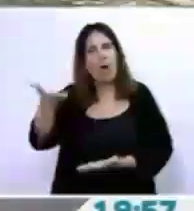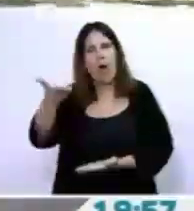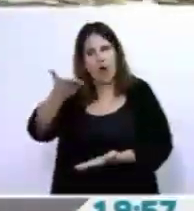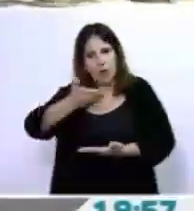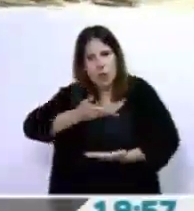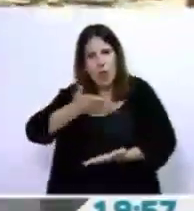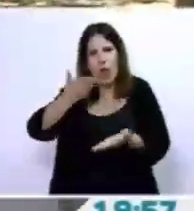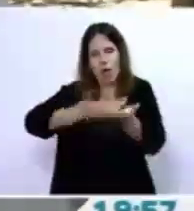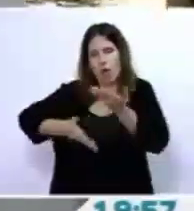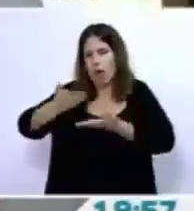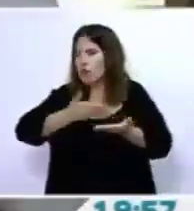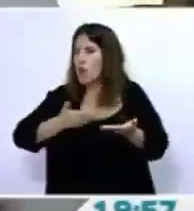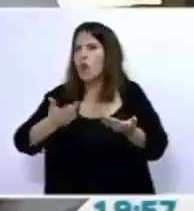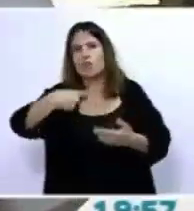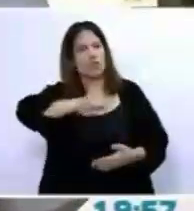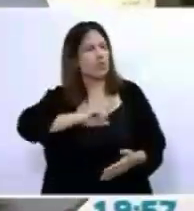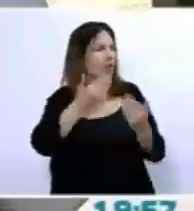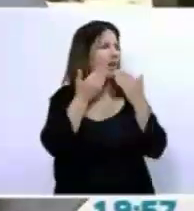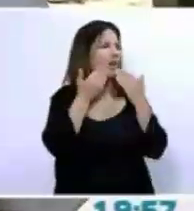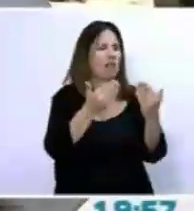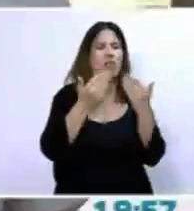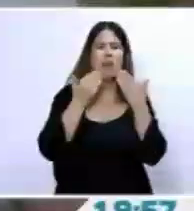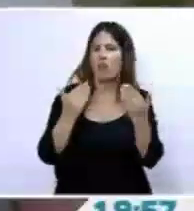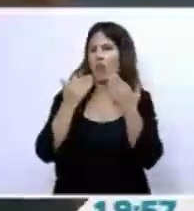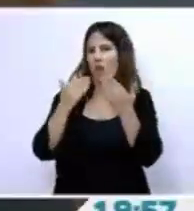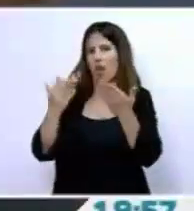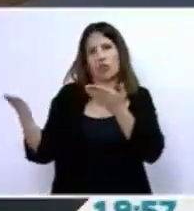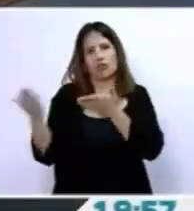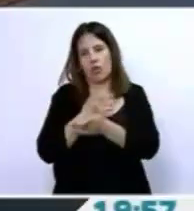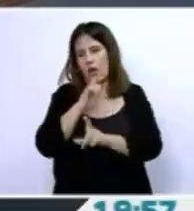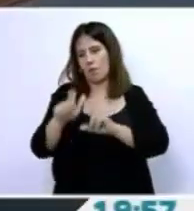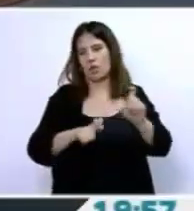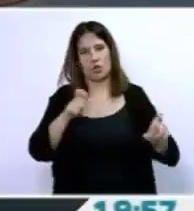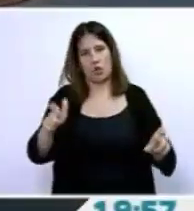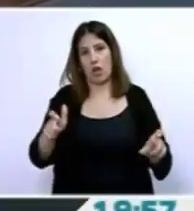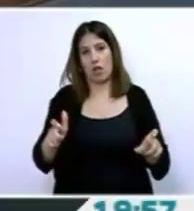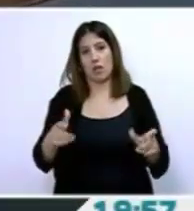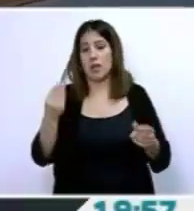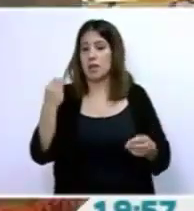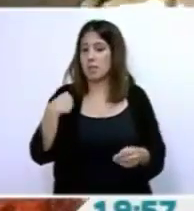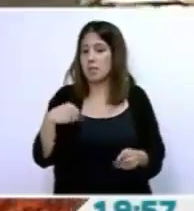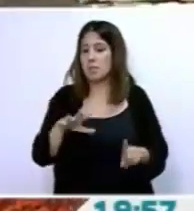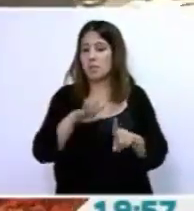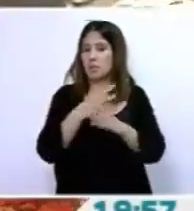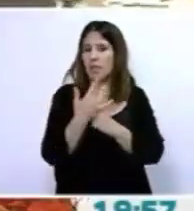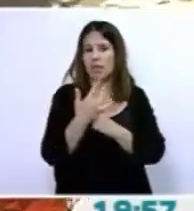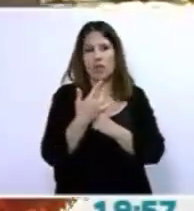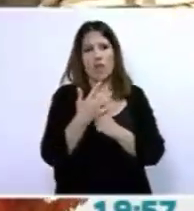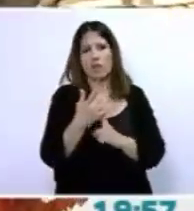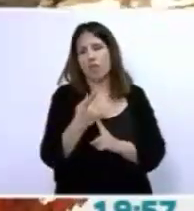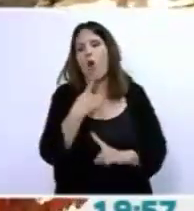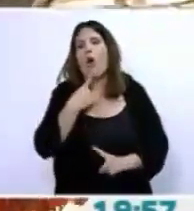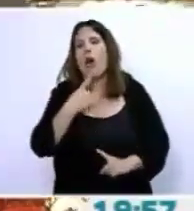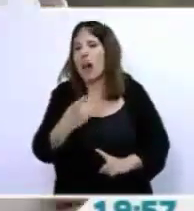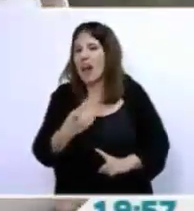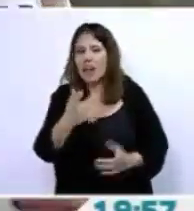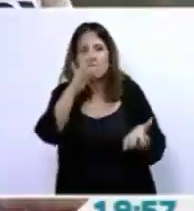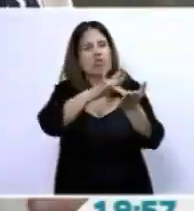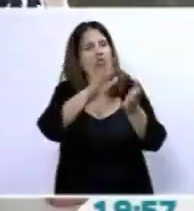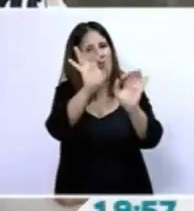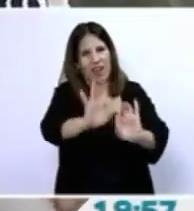estamos muy agradecidos y damos las gracias a todos, y que estas cosas que no vengan en la casa de nadie nunca más. Nos han ayudado muchísimo, nos siguen